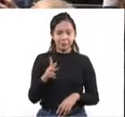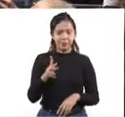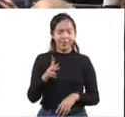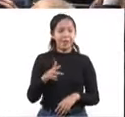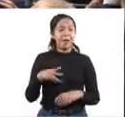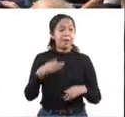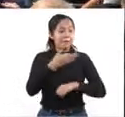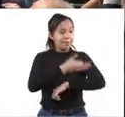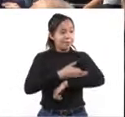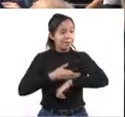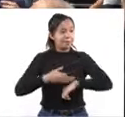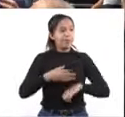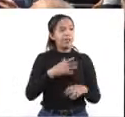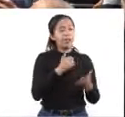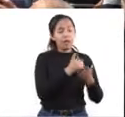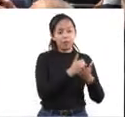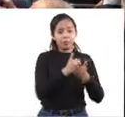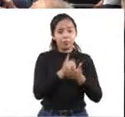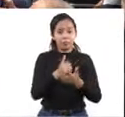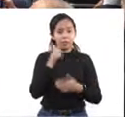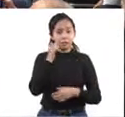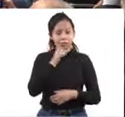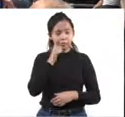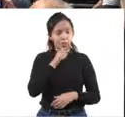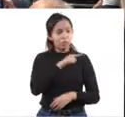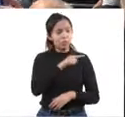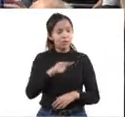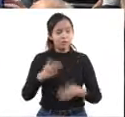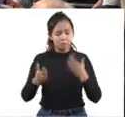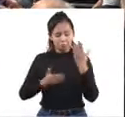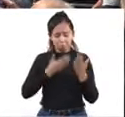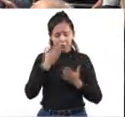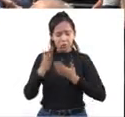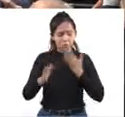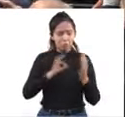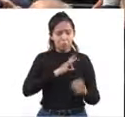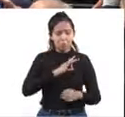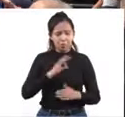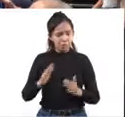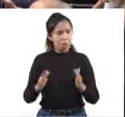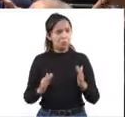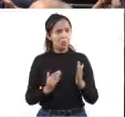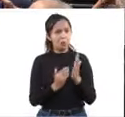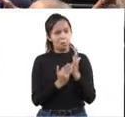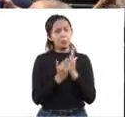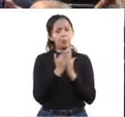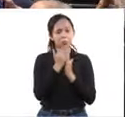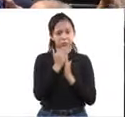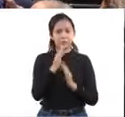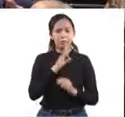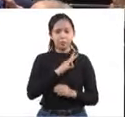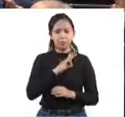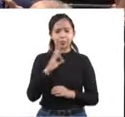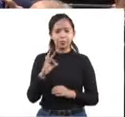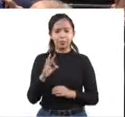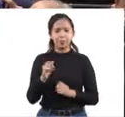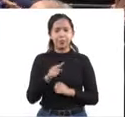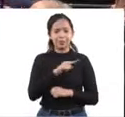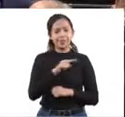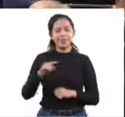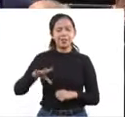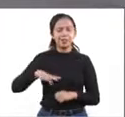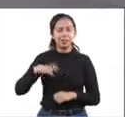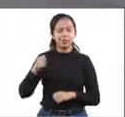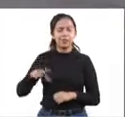por ustedes, hoy han tenido la oportunidad de estudiar, de desarrollarse. Y afortunadamente, gracias a la lucha que han